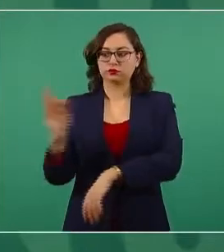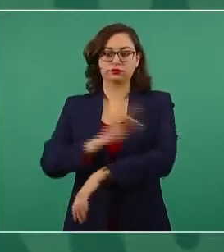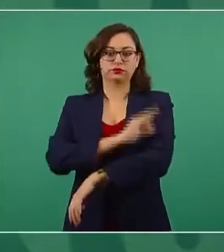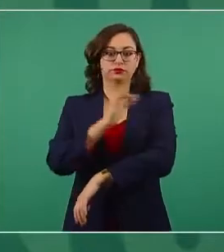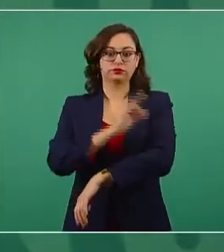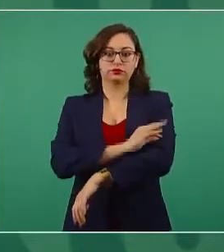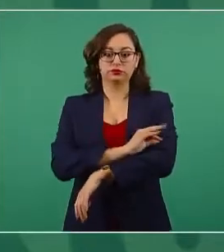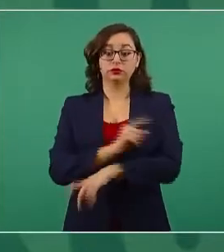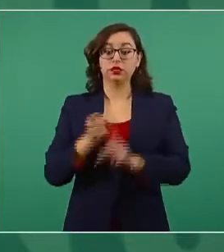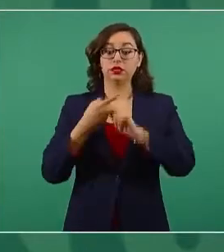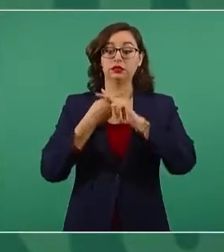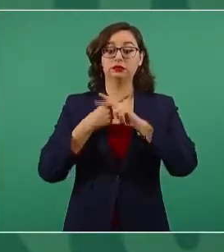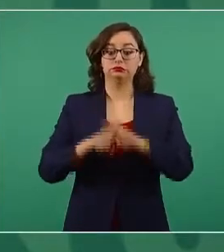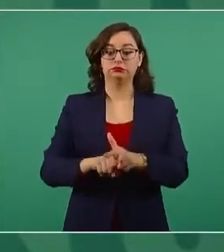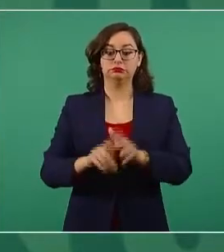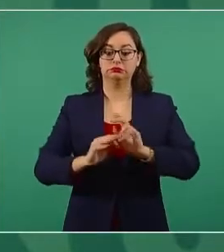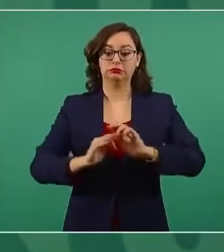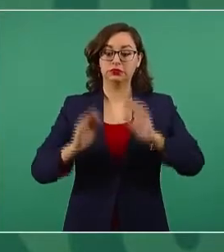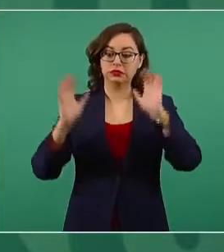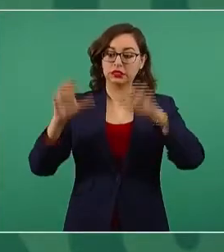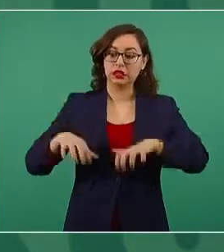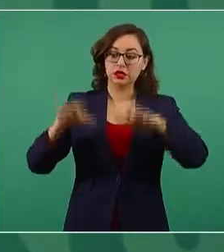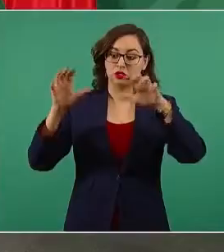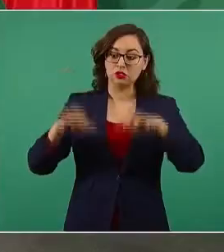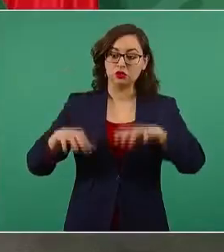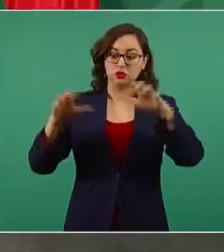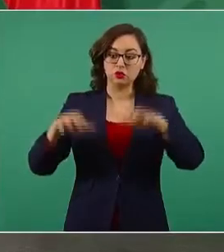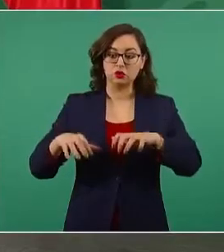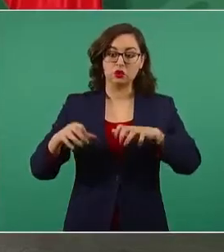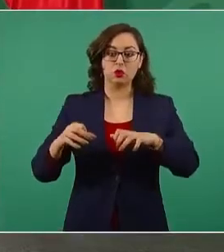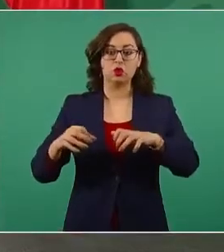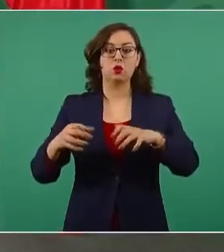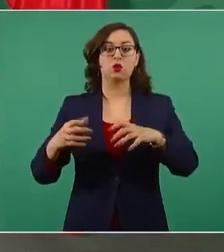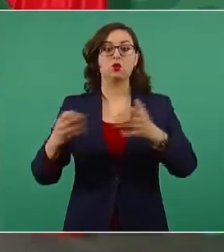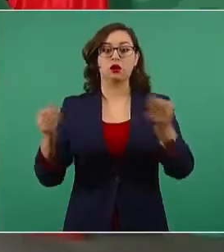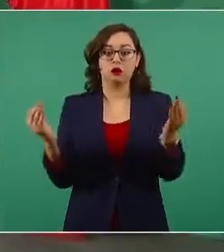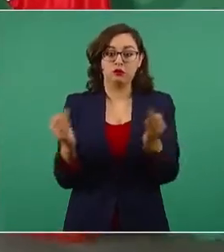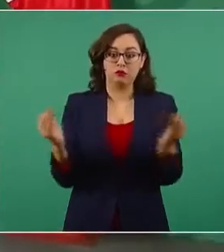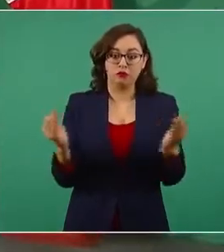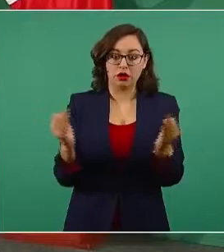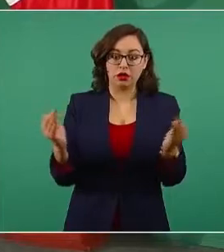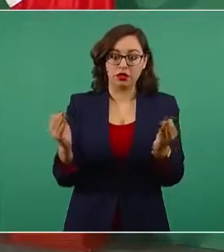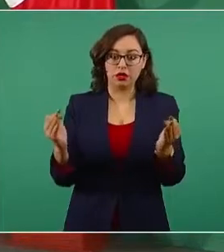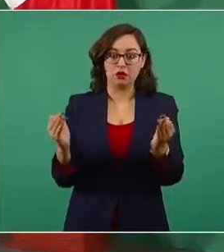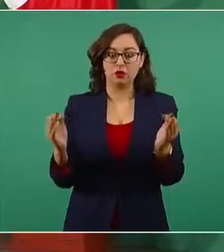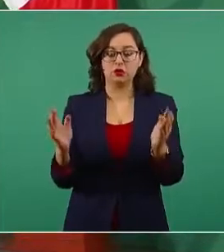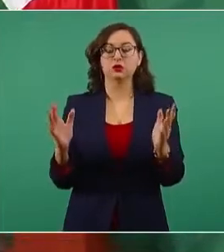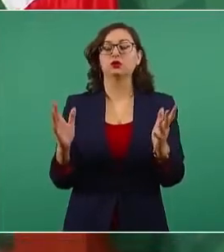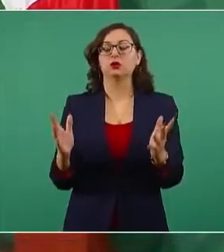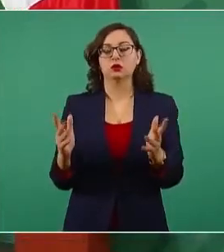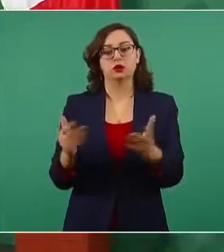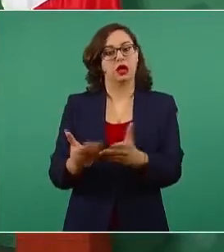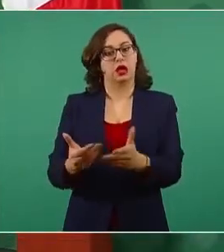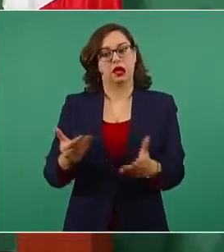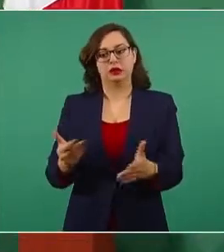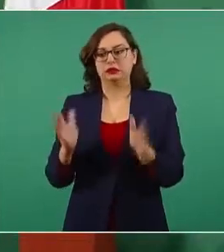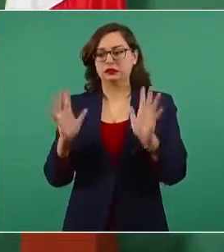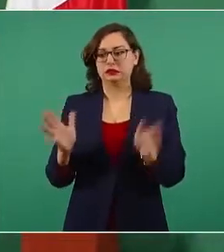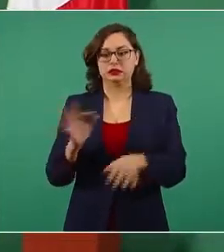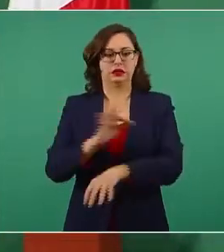con la llegada de la temporada de lluvias y el invierno no